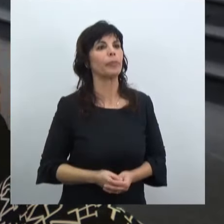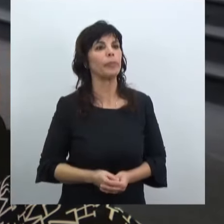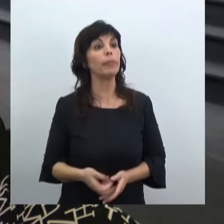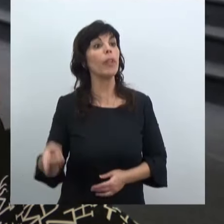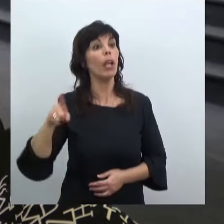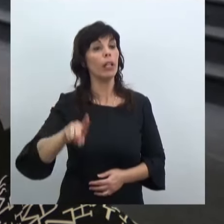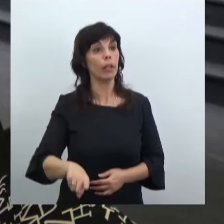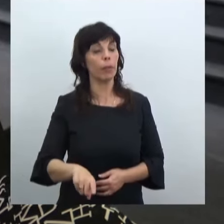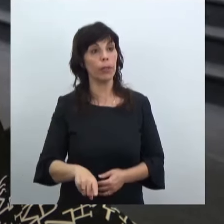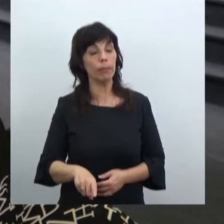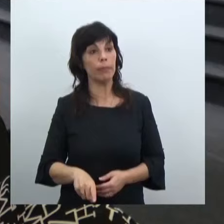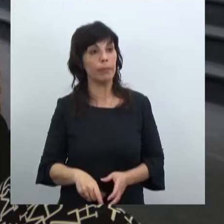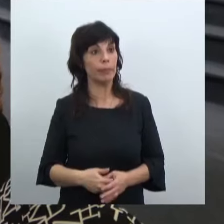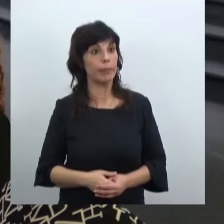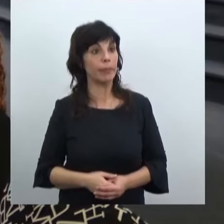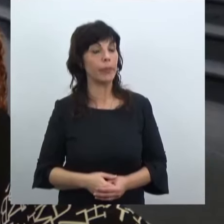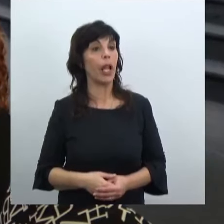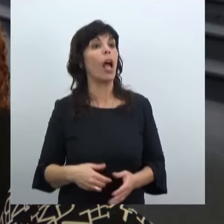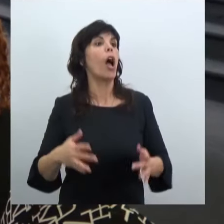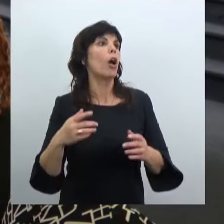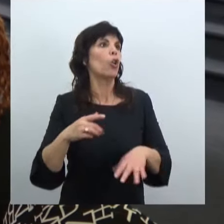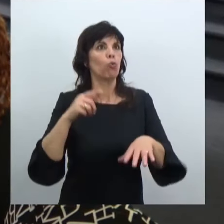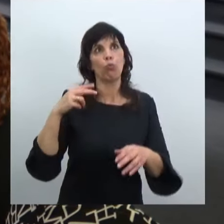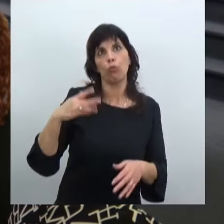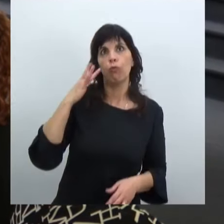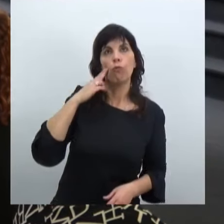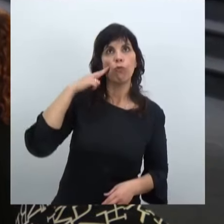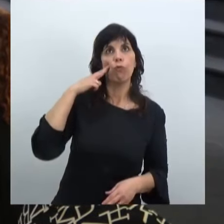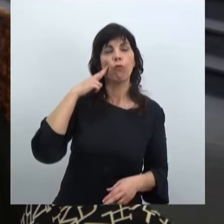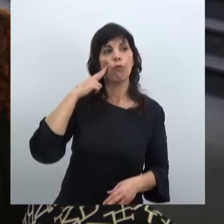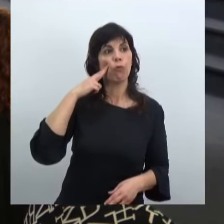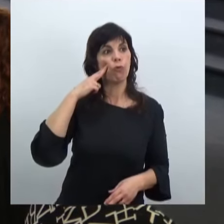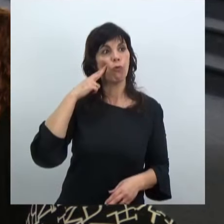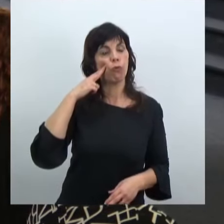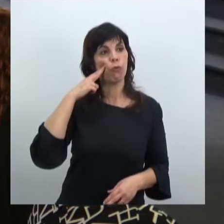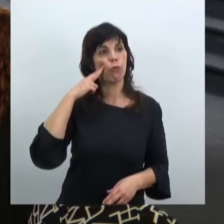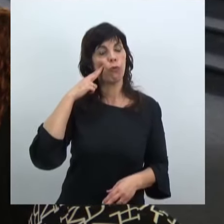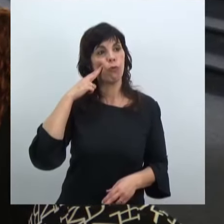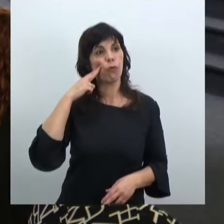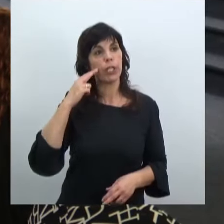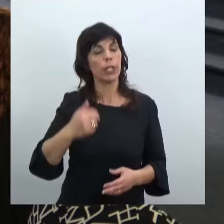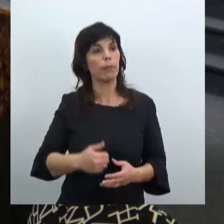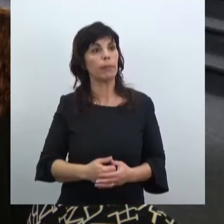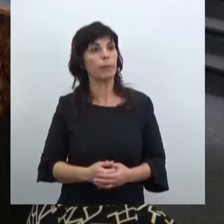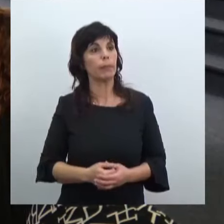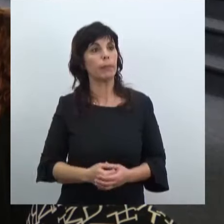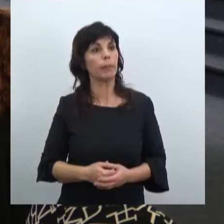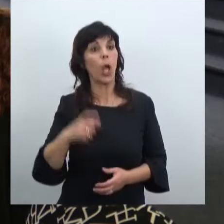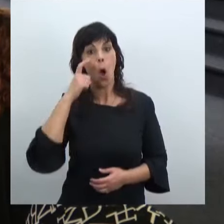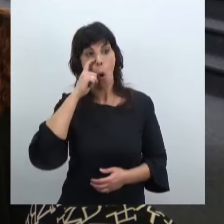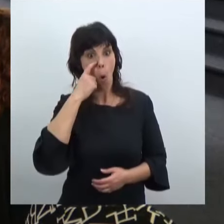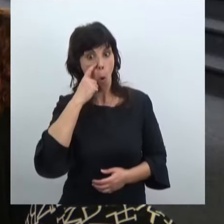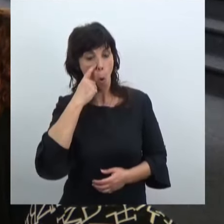Radio. Y estará con nosotros un mimo, uno de estos que